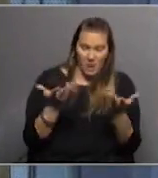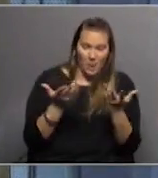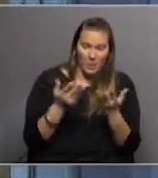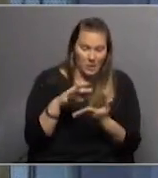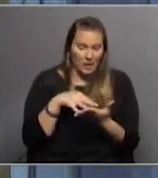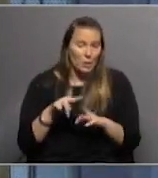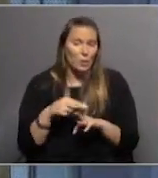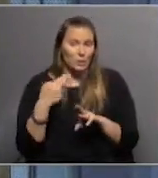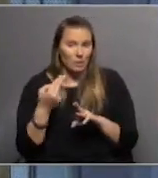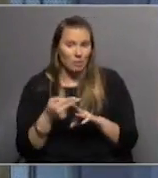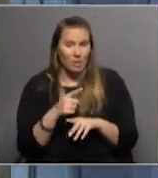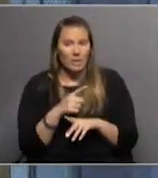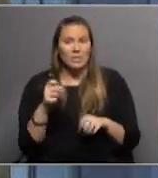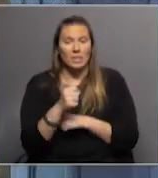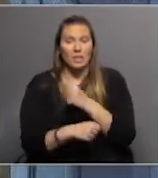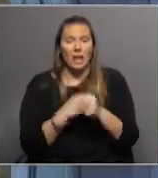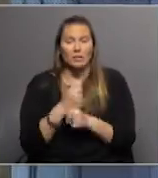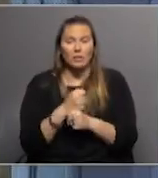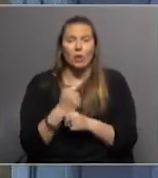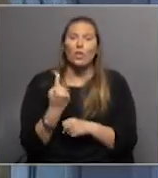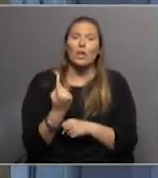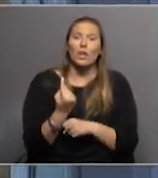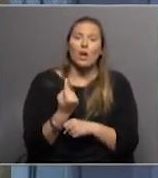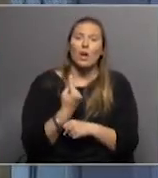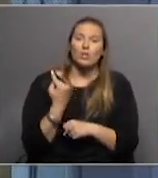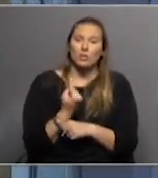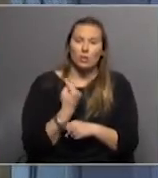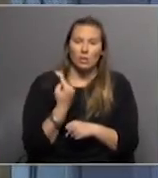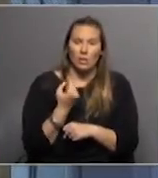día. 100 años de soledad, por ejemplo,